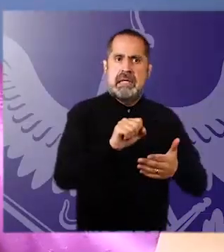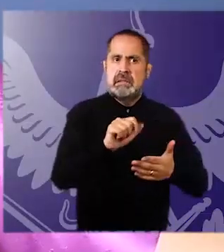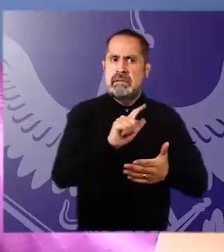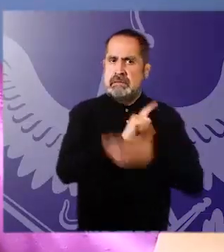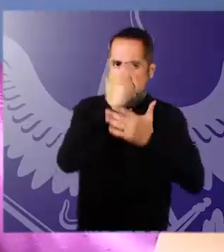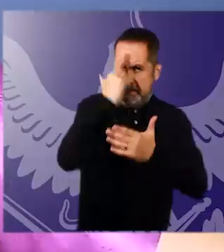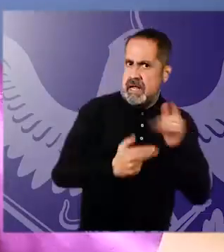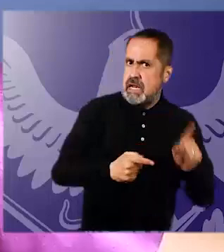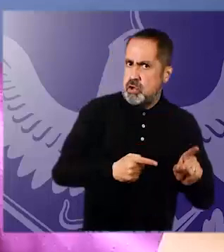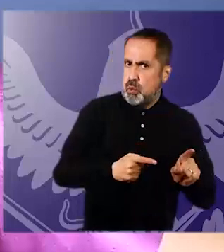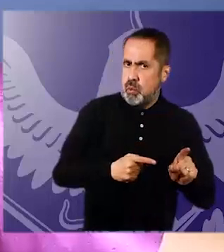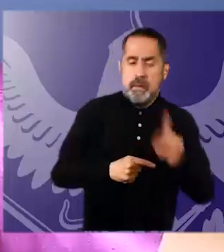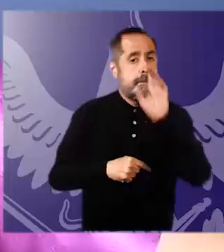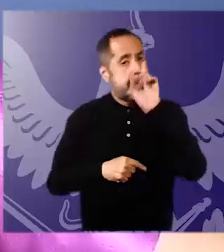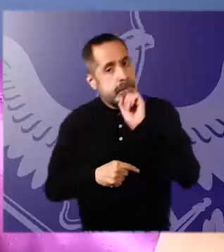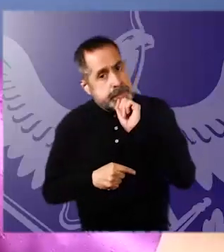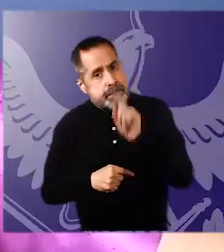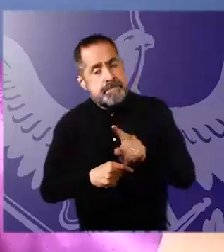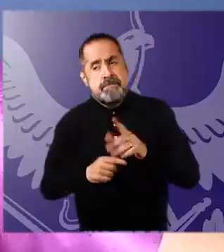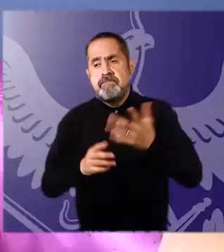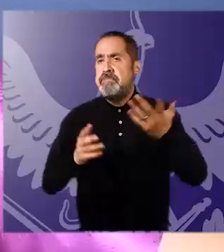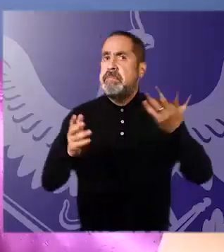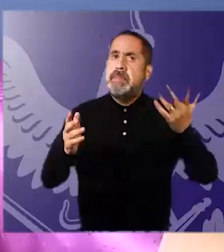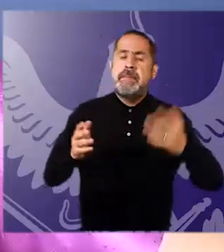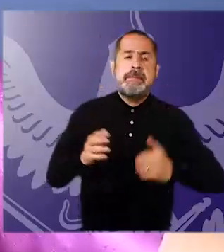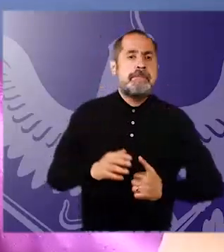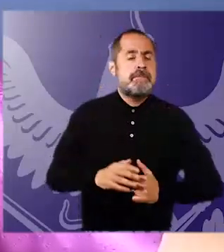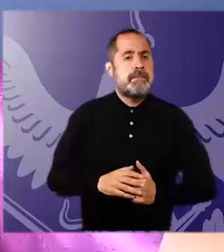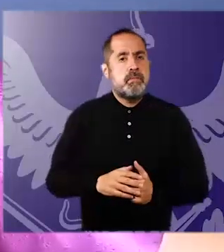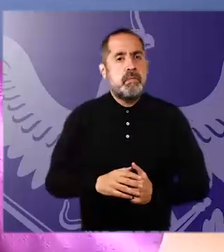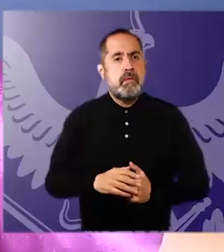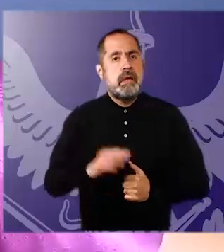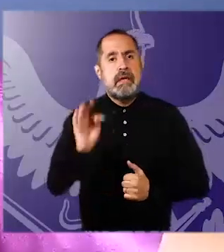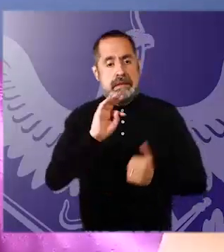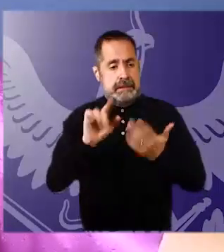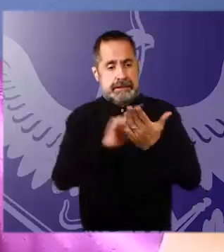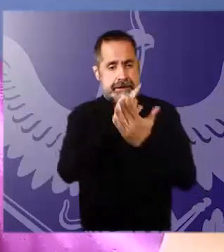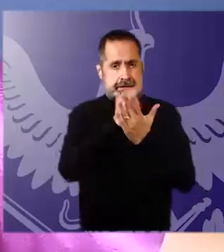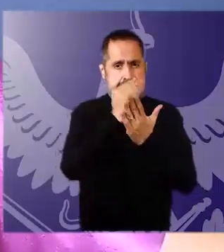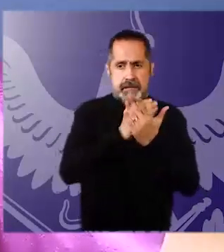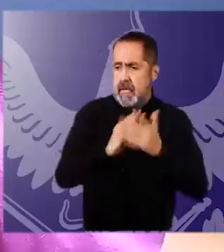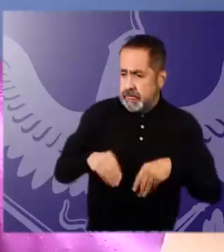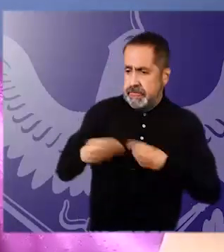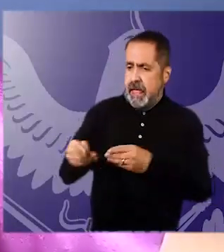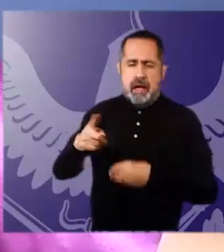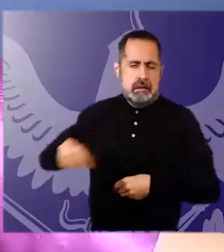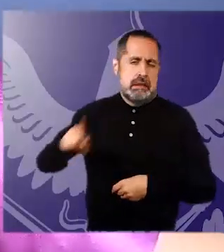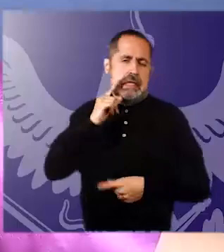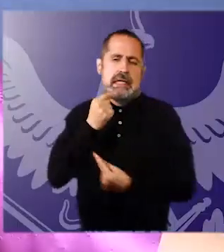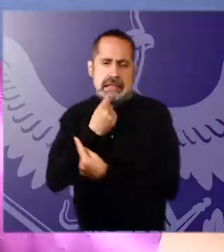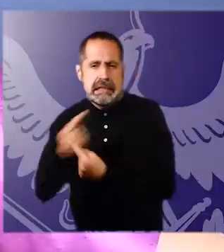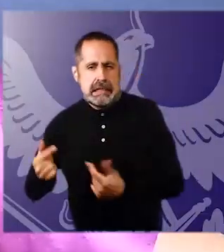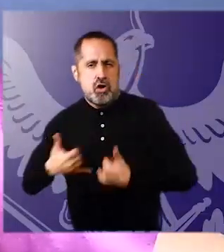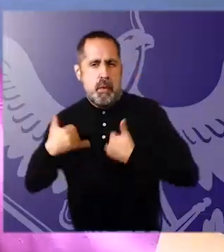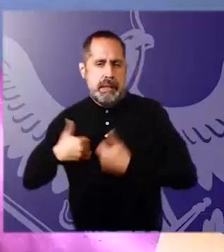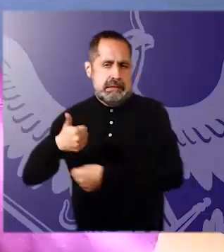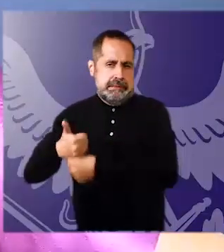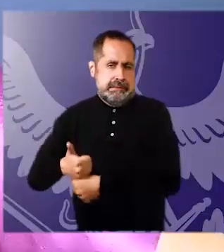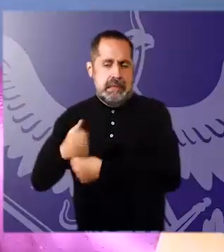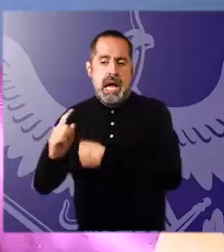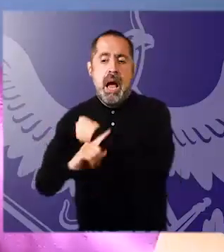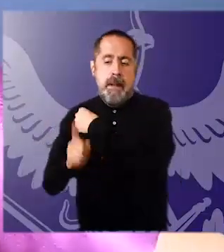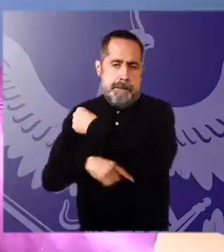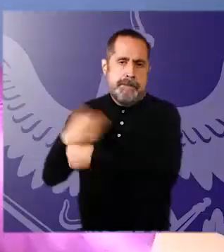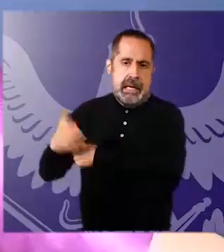pena de prisión, pero que además también puede proveer a las víctimas, a las